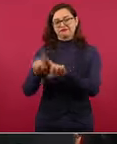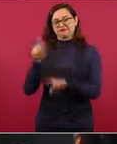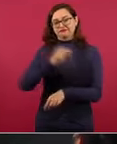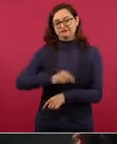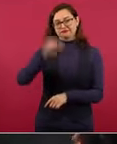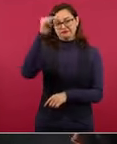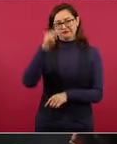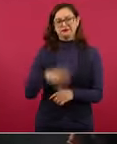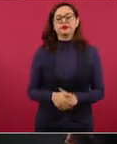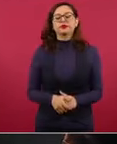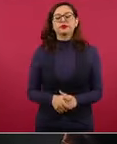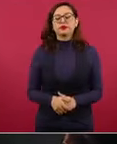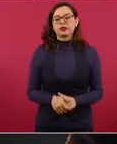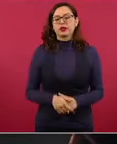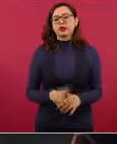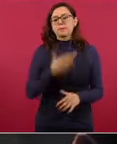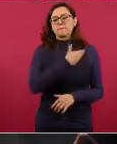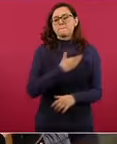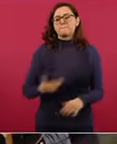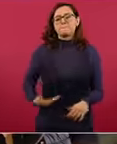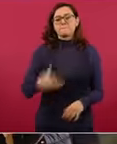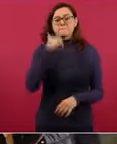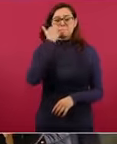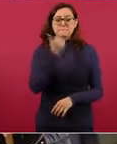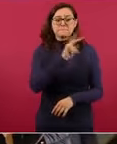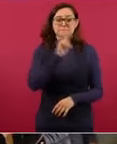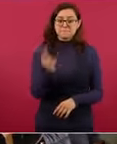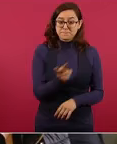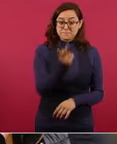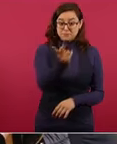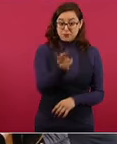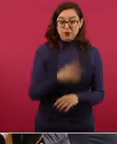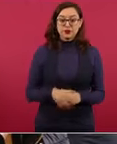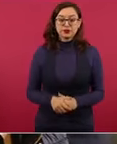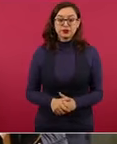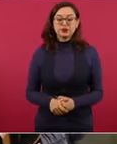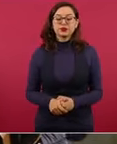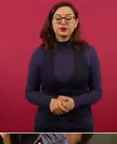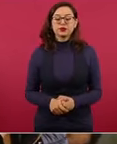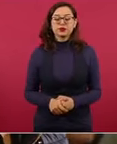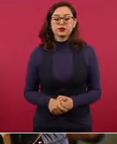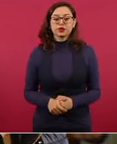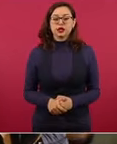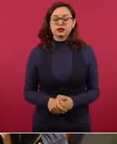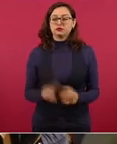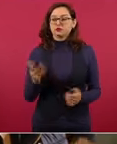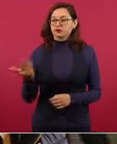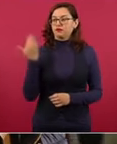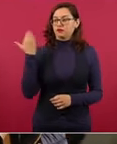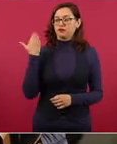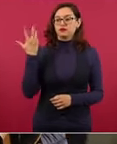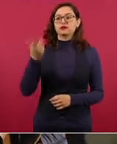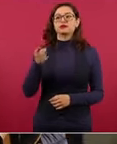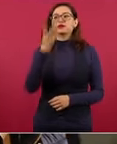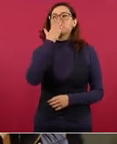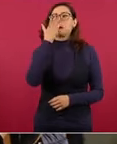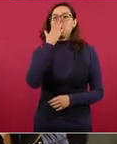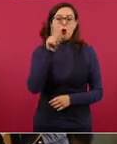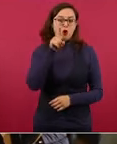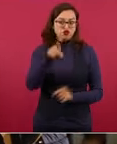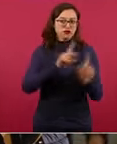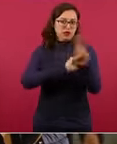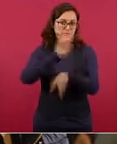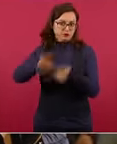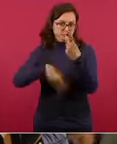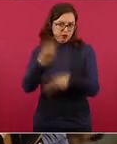de tijuana presidente preguntar a él con su reciente visita a sonora dieron fecha para qué